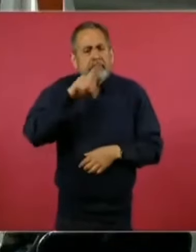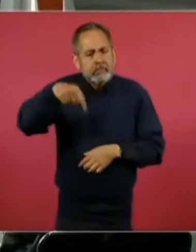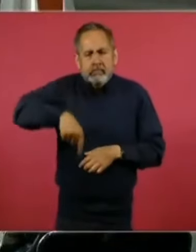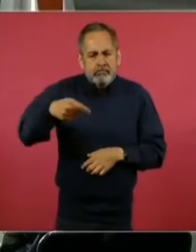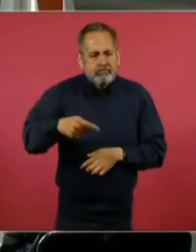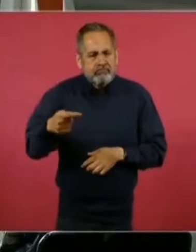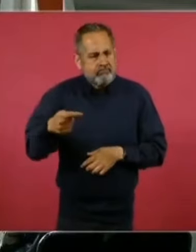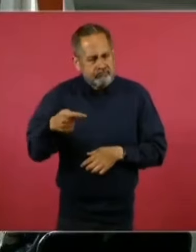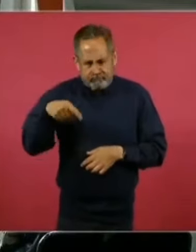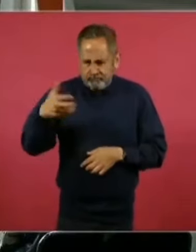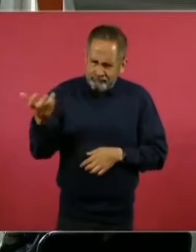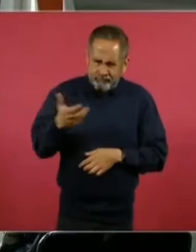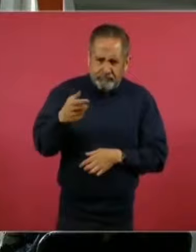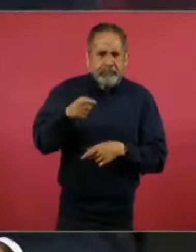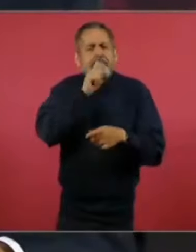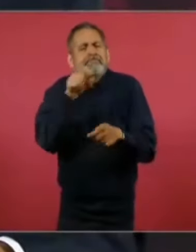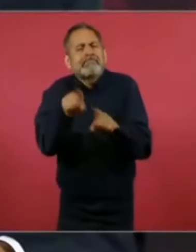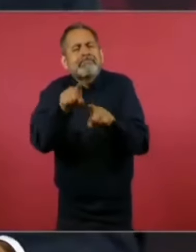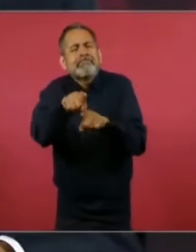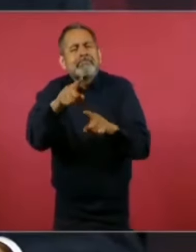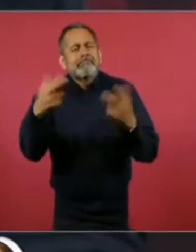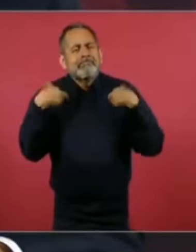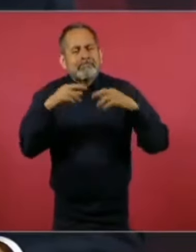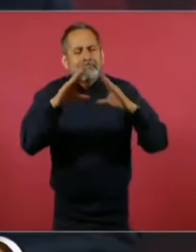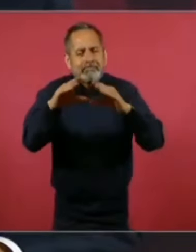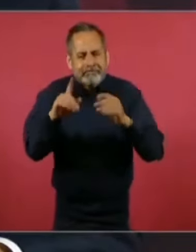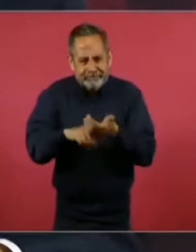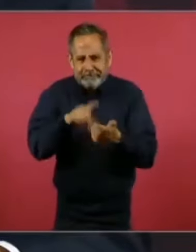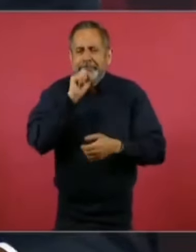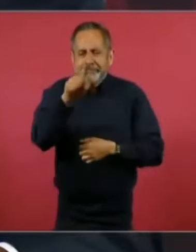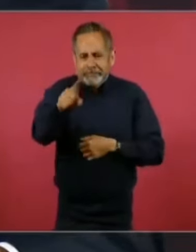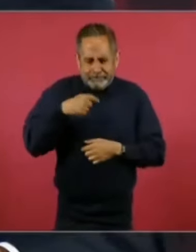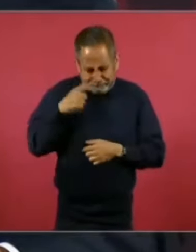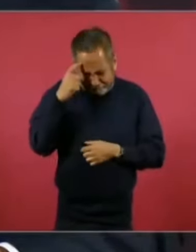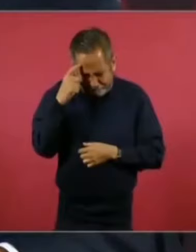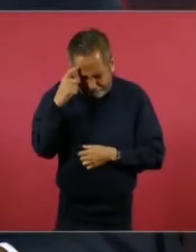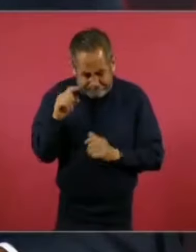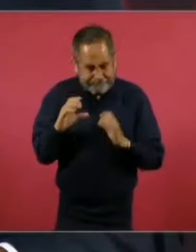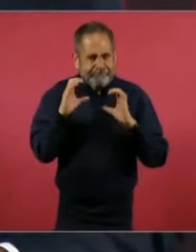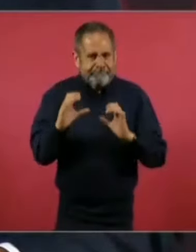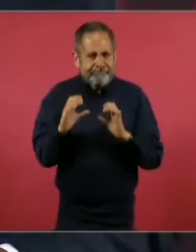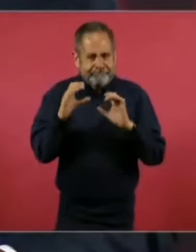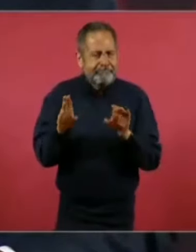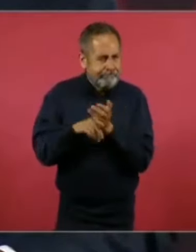que decía tu maestro, o sea, cuidado con